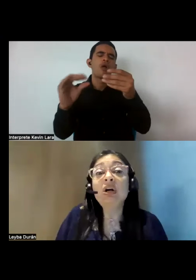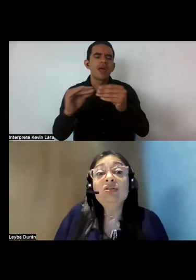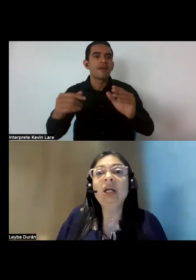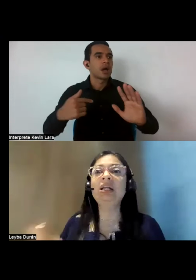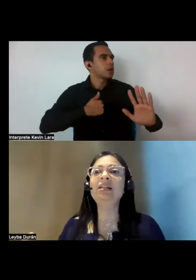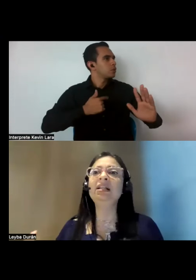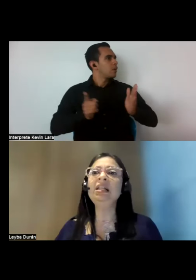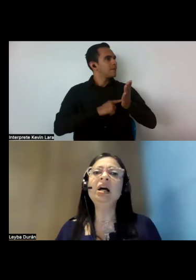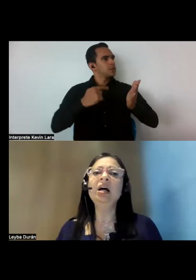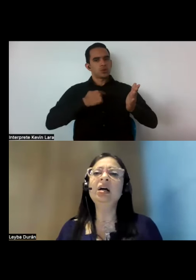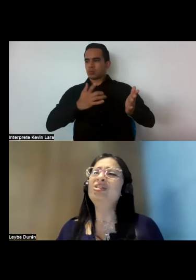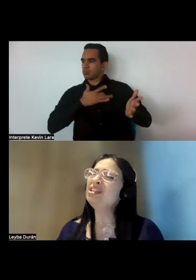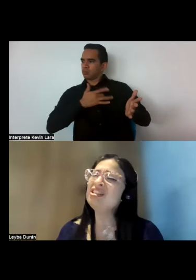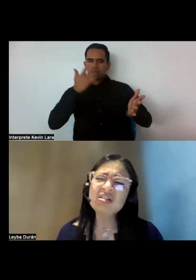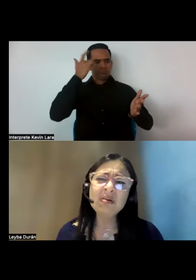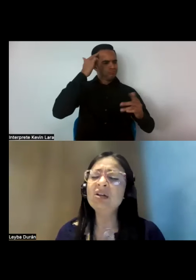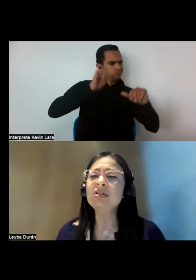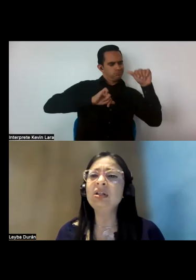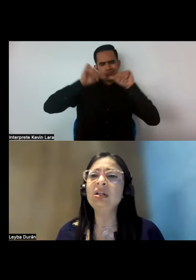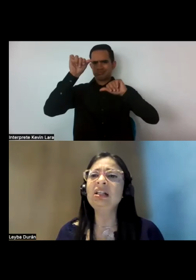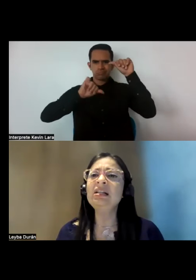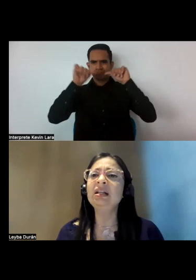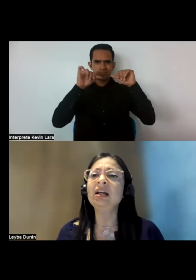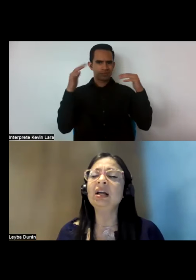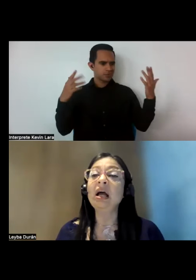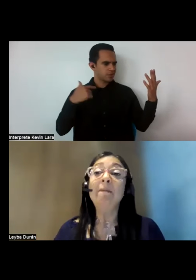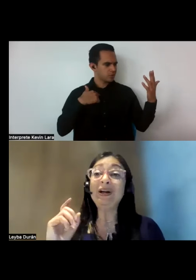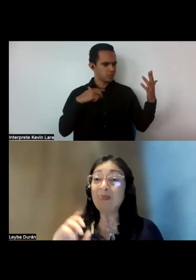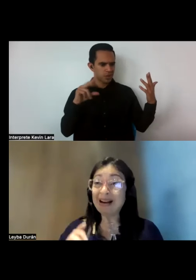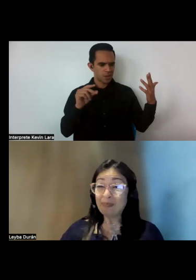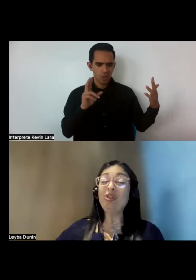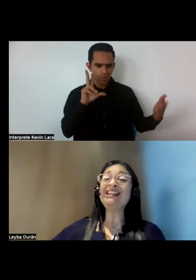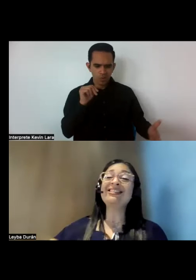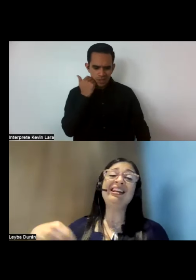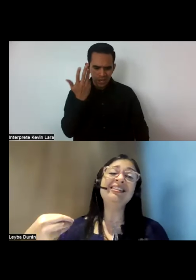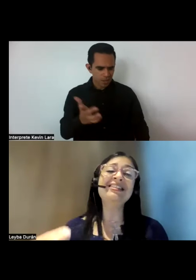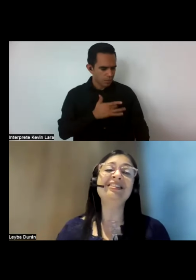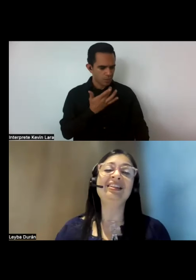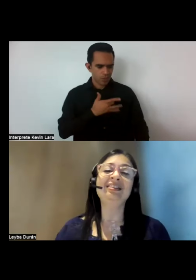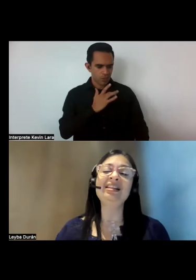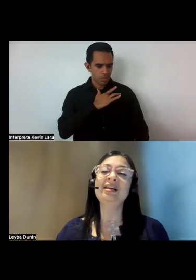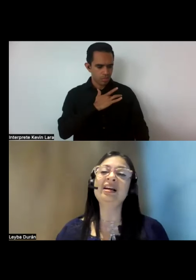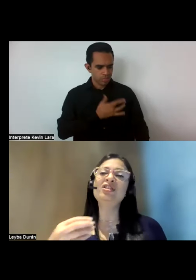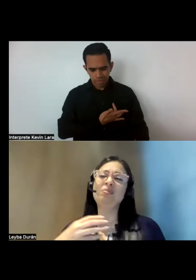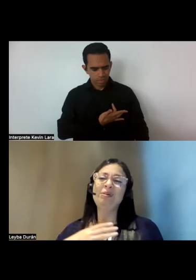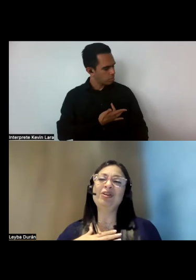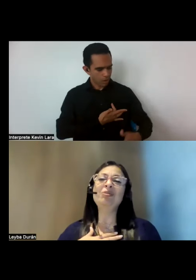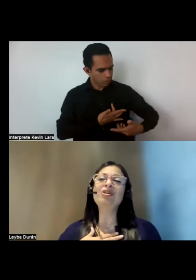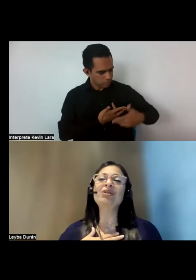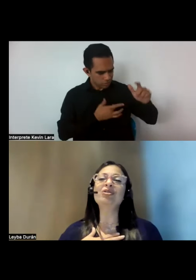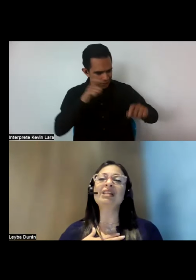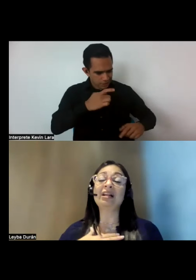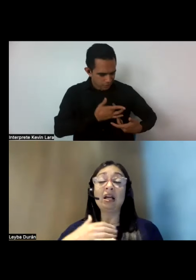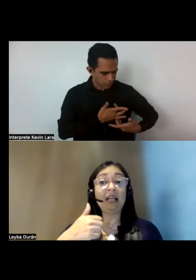que en esas ocasiones Cristian diga, oye, ya no me quiero sentir triste, pero para poder salir de esa tristeza, yo primero